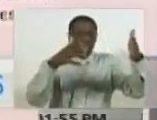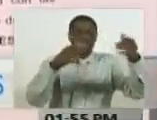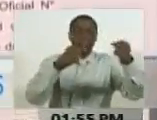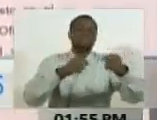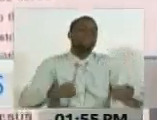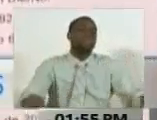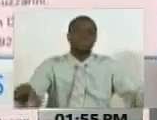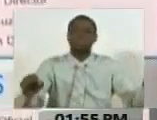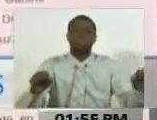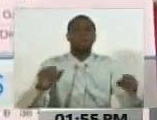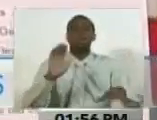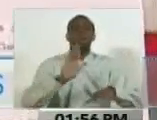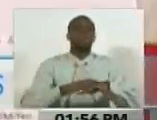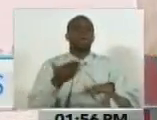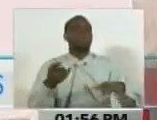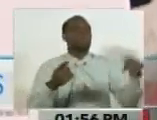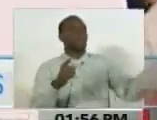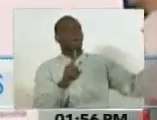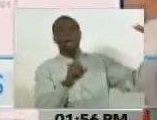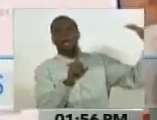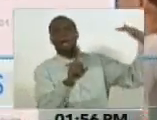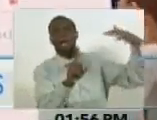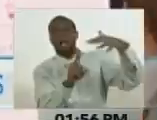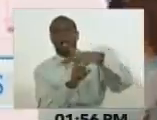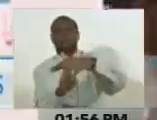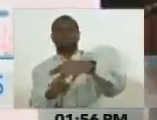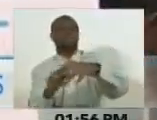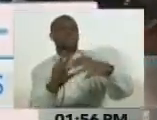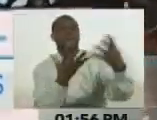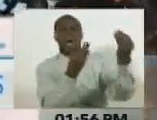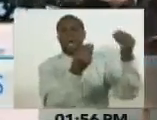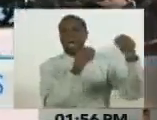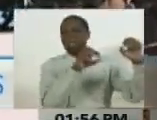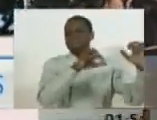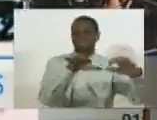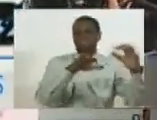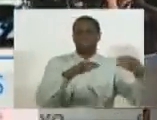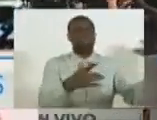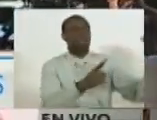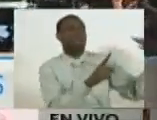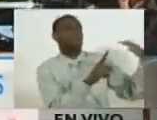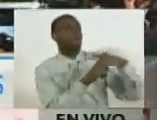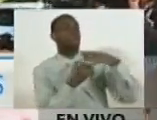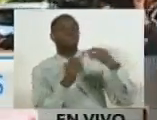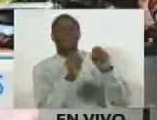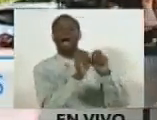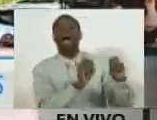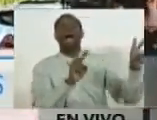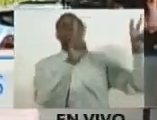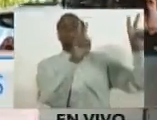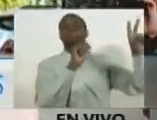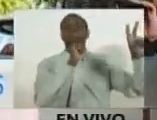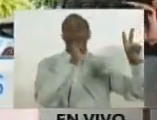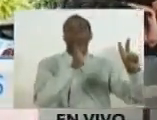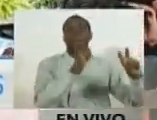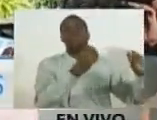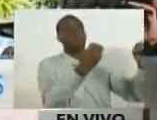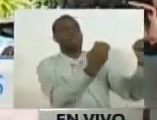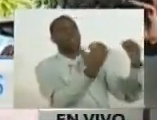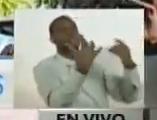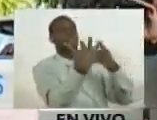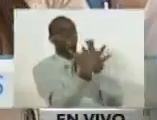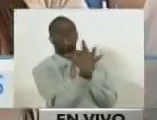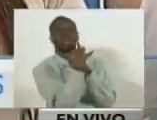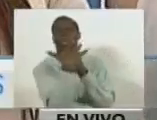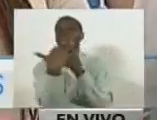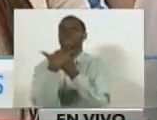ganan con esta avalancha inmensa de antivalores con que hoy nos bombardean por